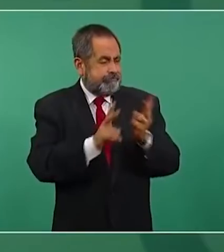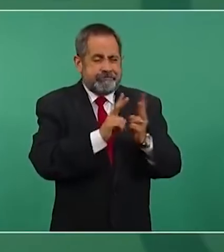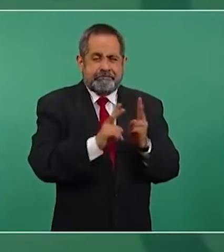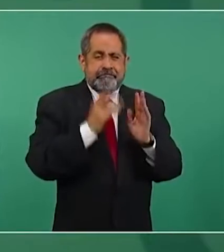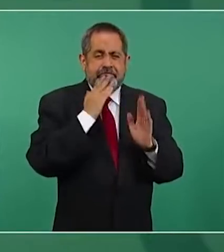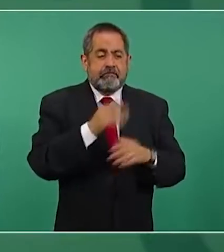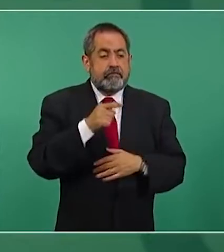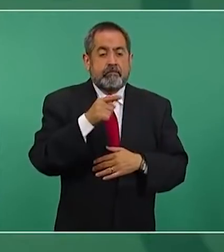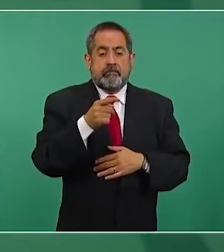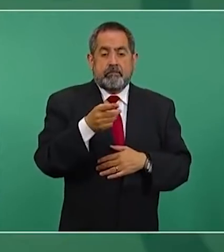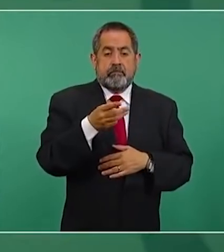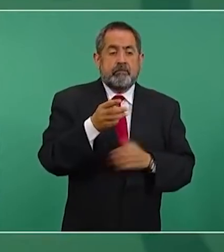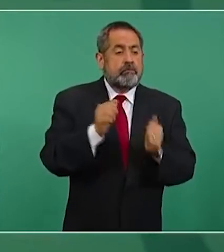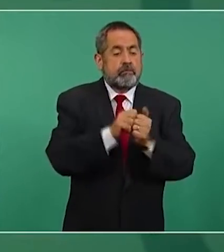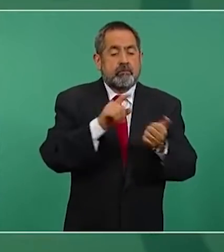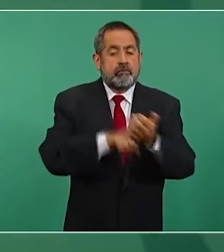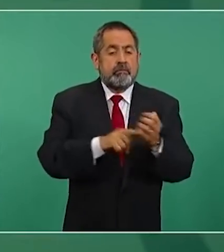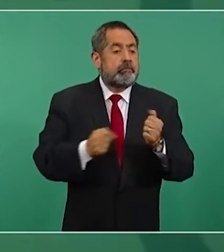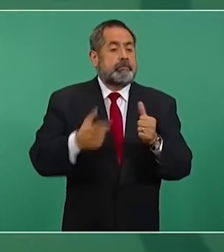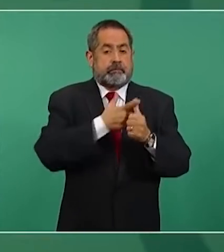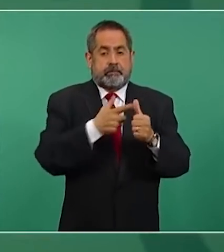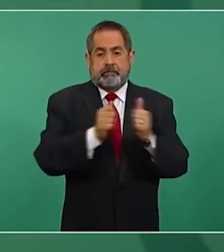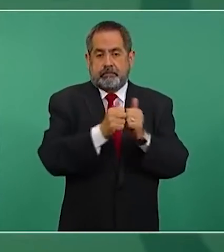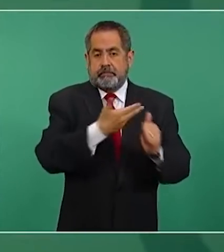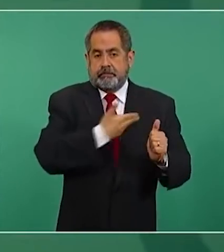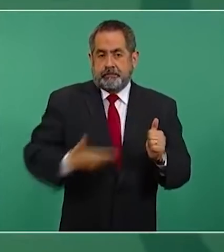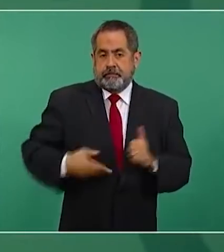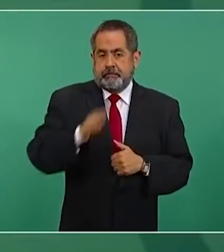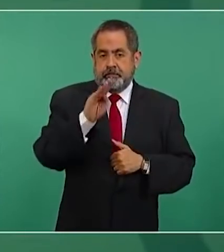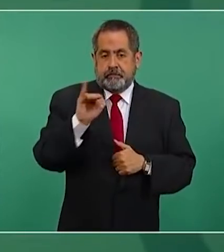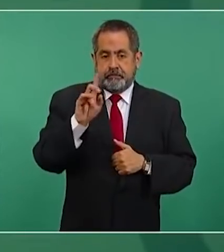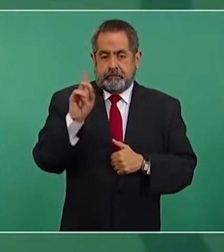la reunión bilateral con el presidente de bailén